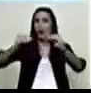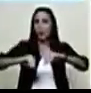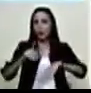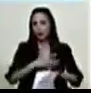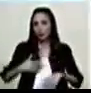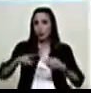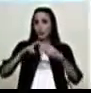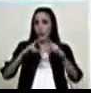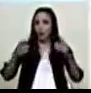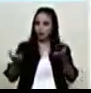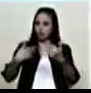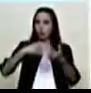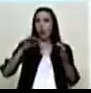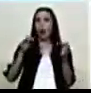llamado